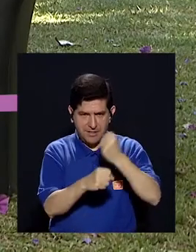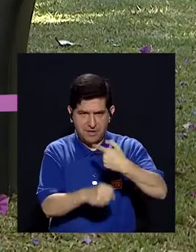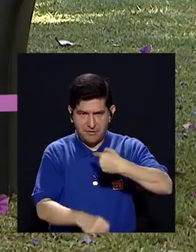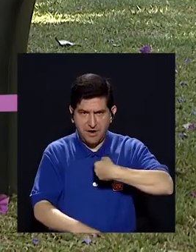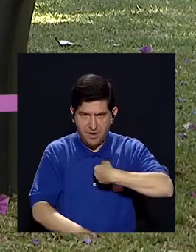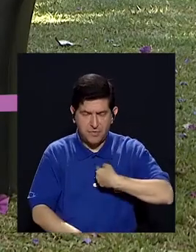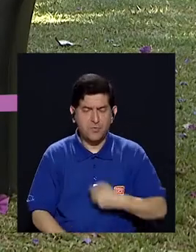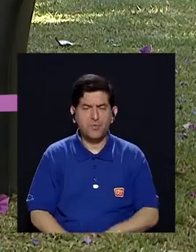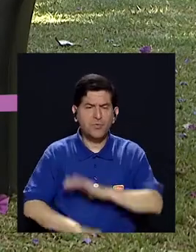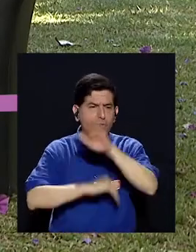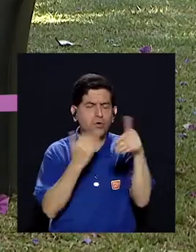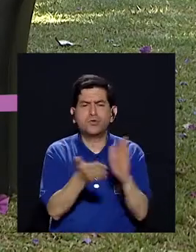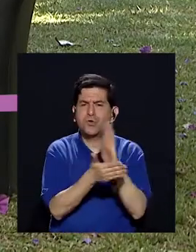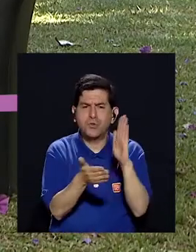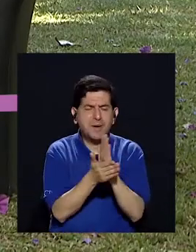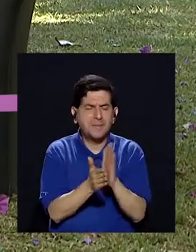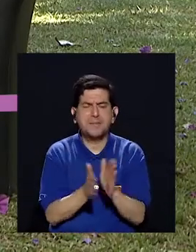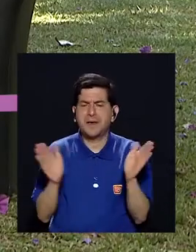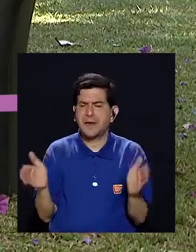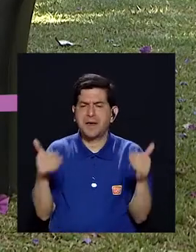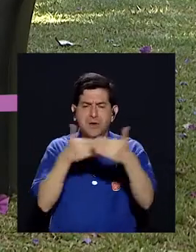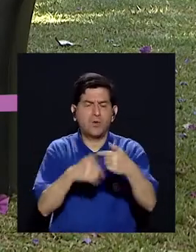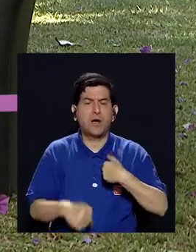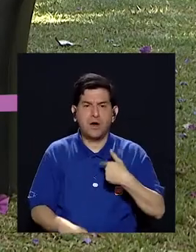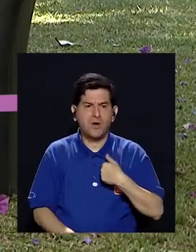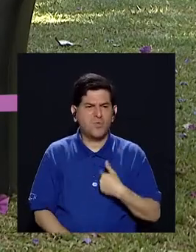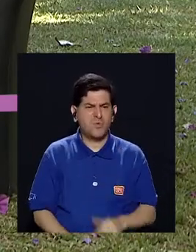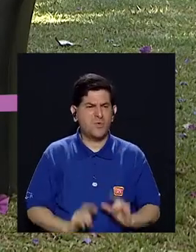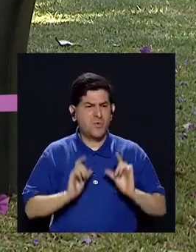haciendo, cualquier papel, cualquier cajita,